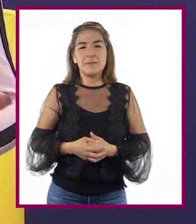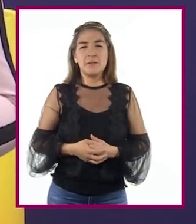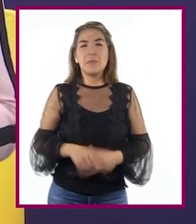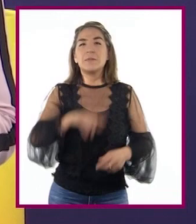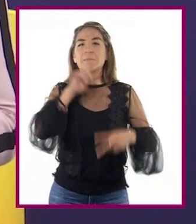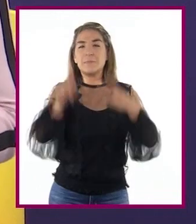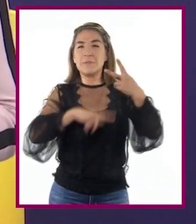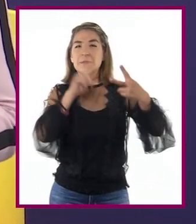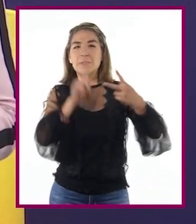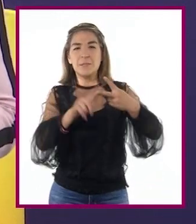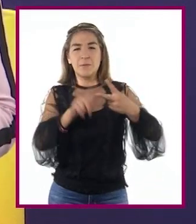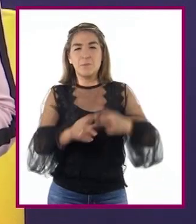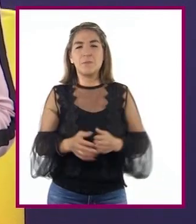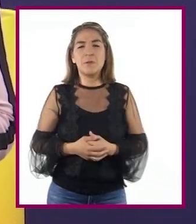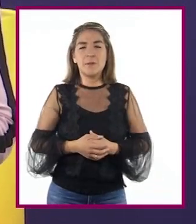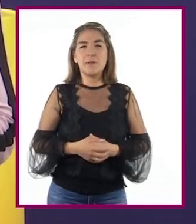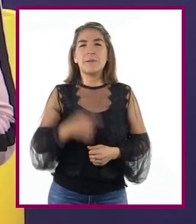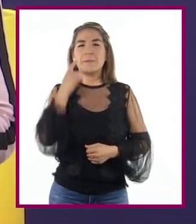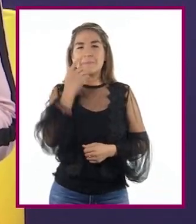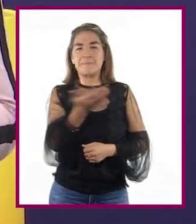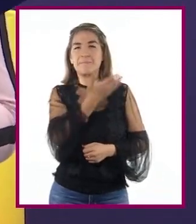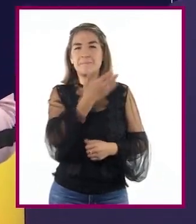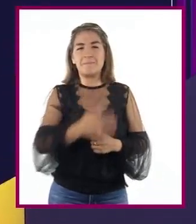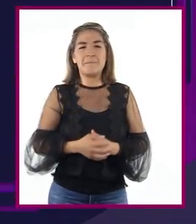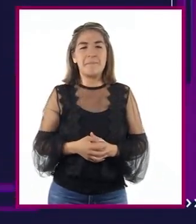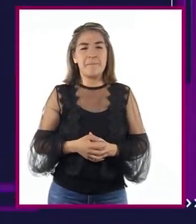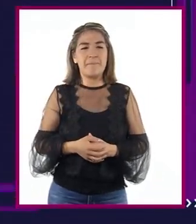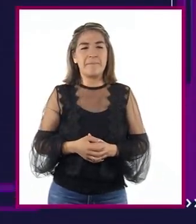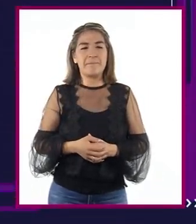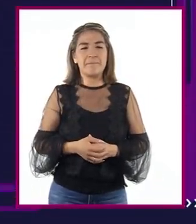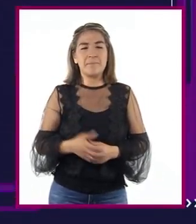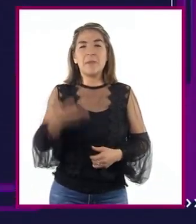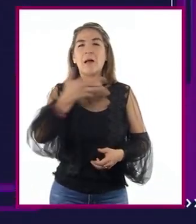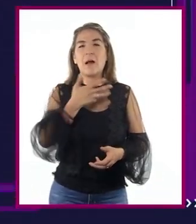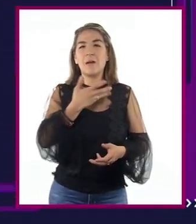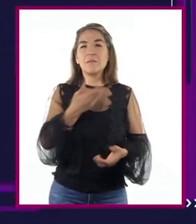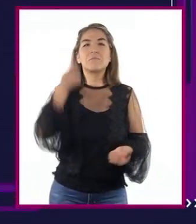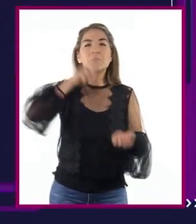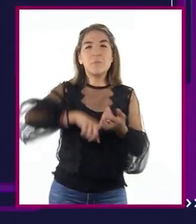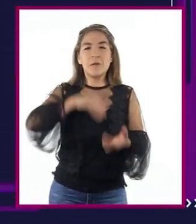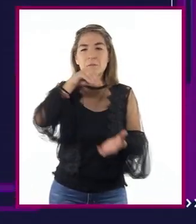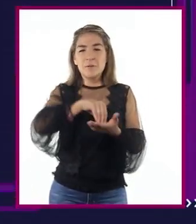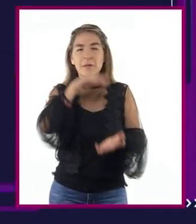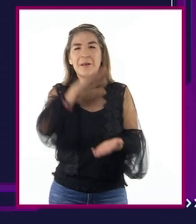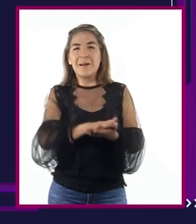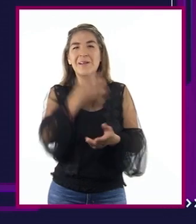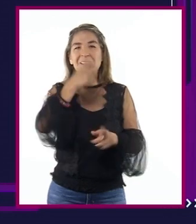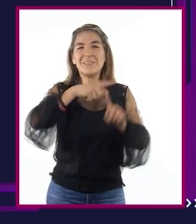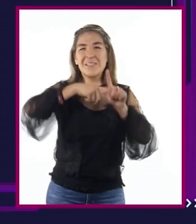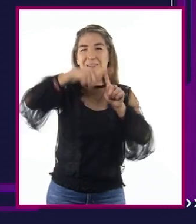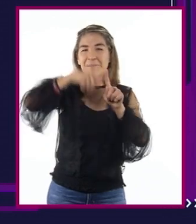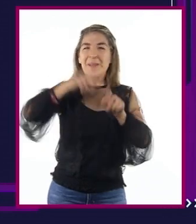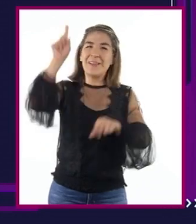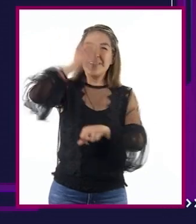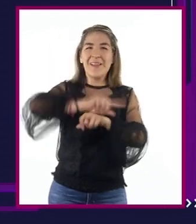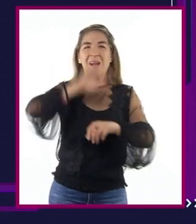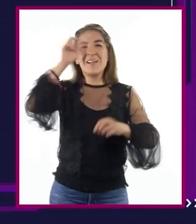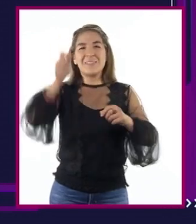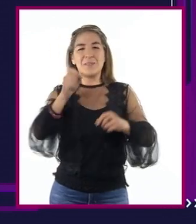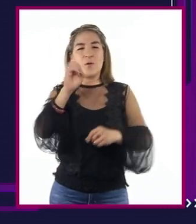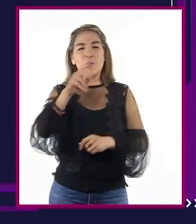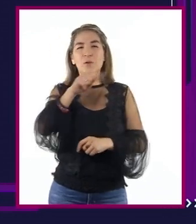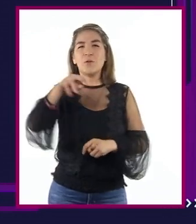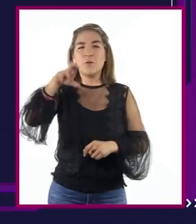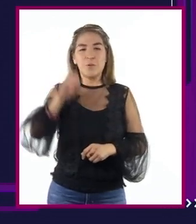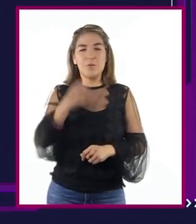El segundo reto es el siguiente. Se registró la temperatura en un día de otoño de una ciudad a